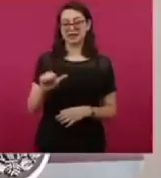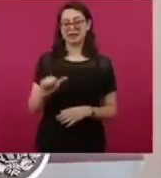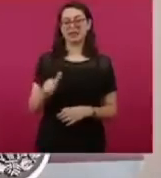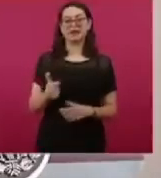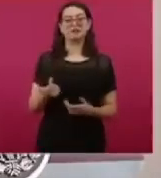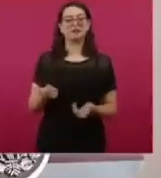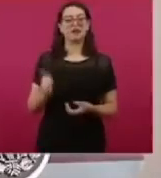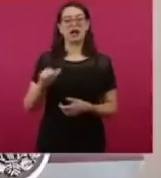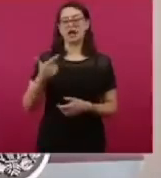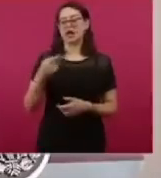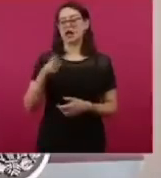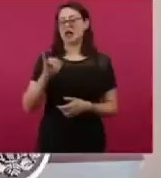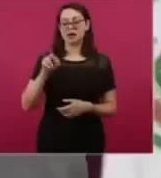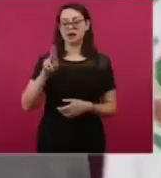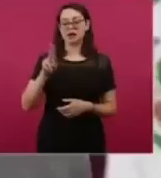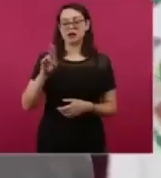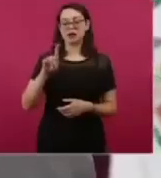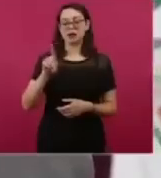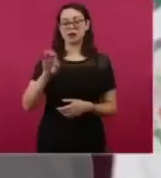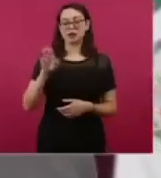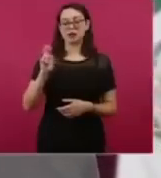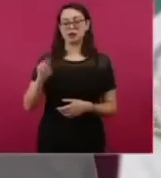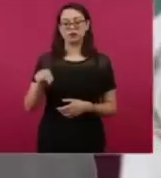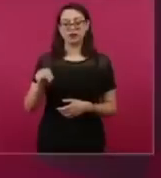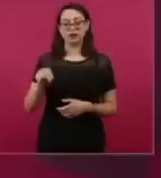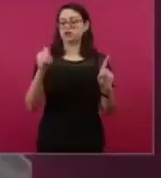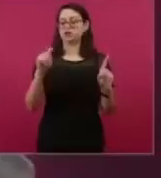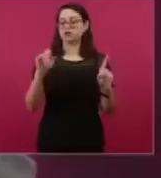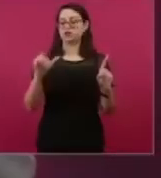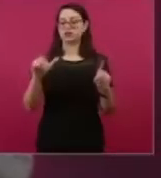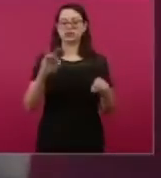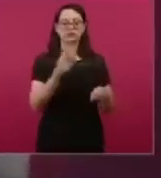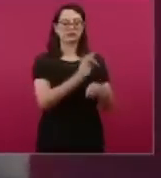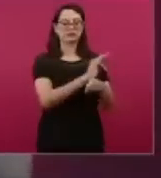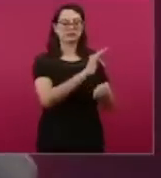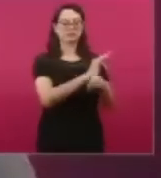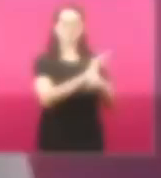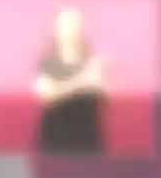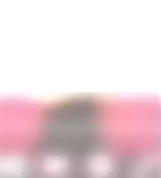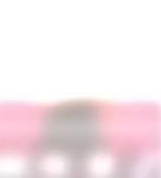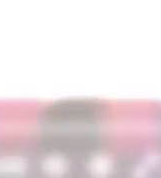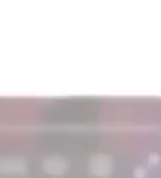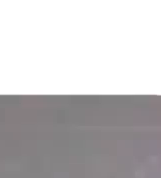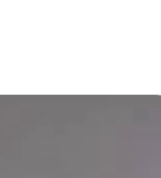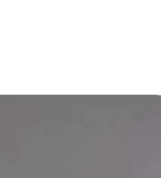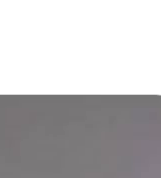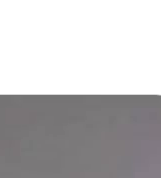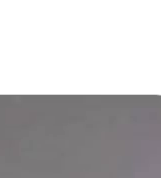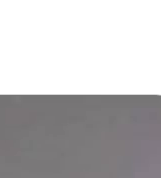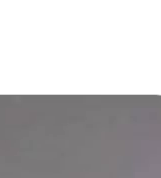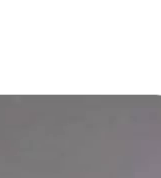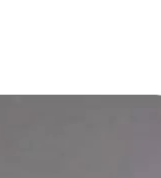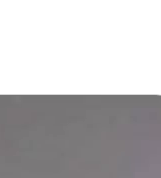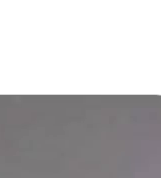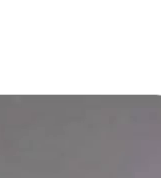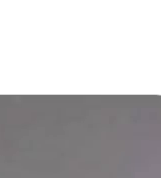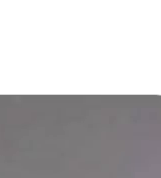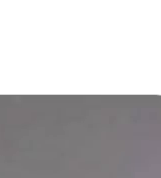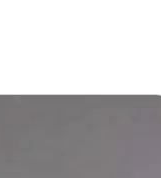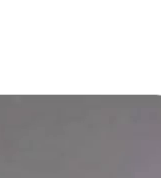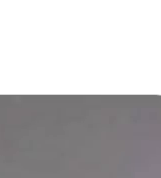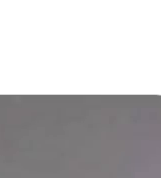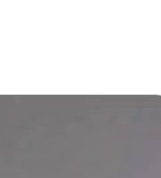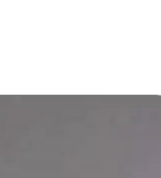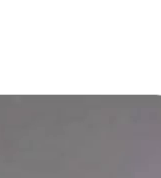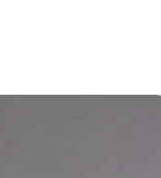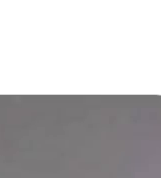águila Aguilar camin krause Ciro flores de Mola pues amigos aunque no lo que no